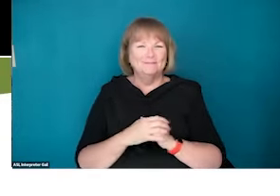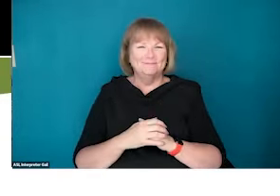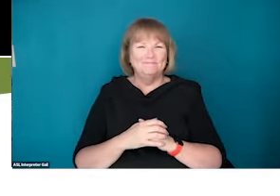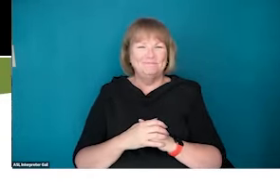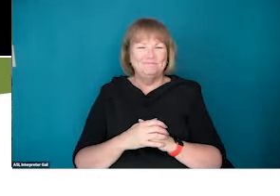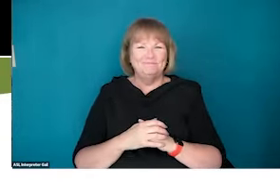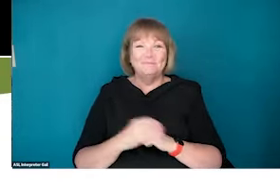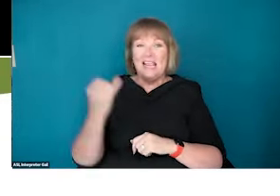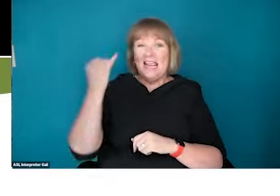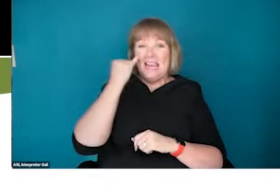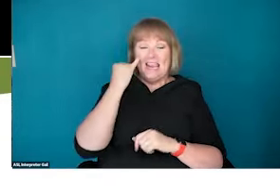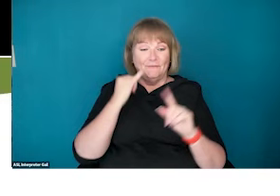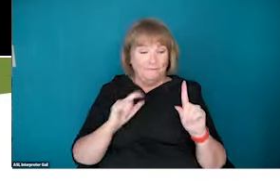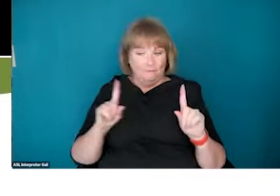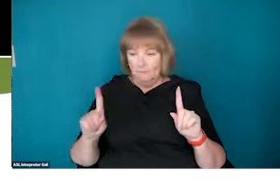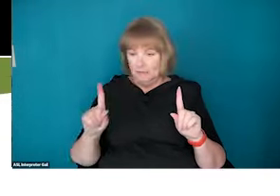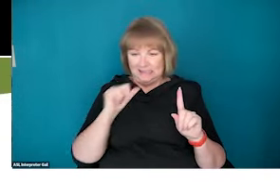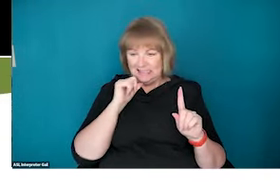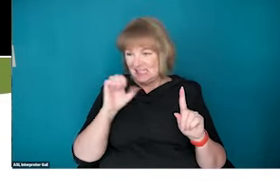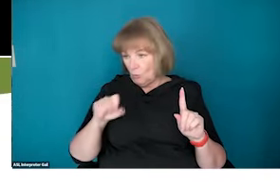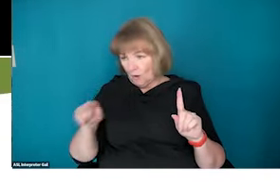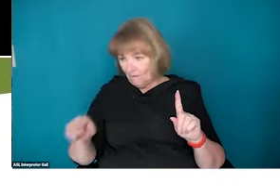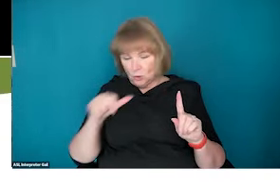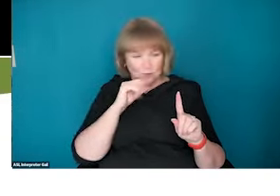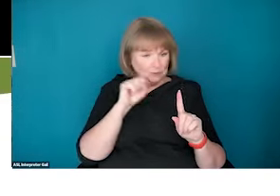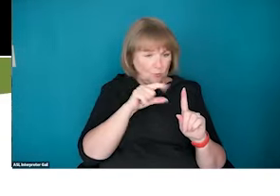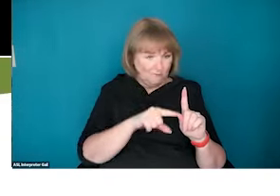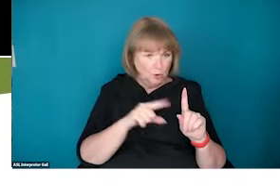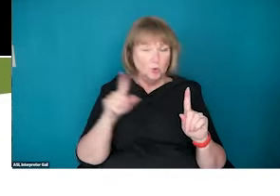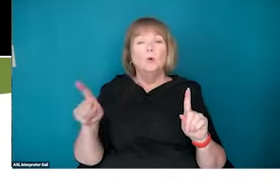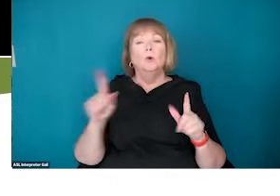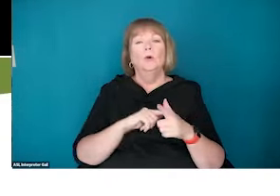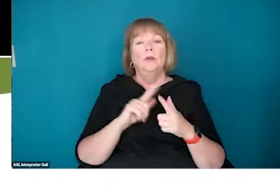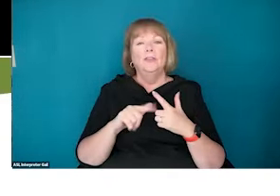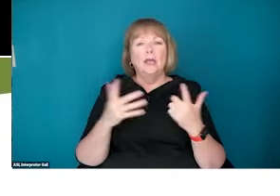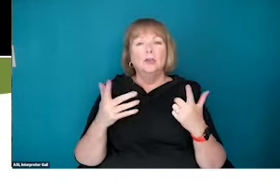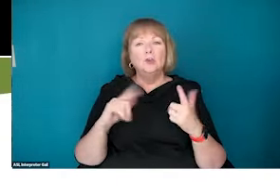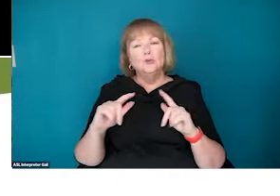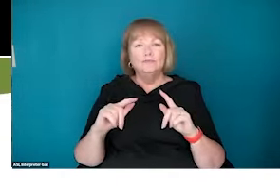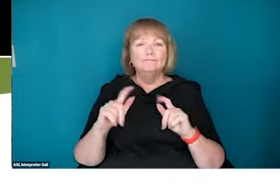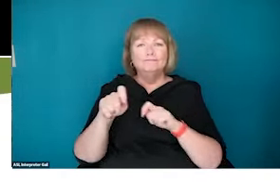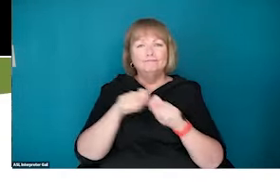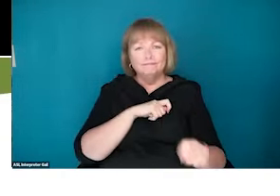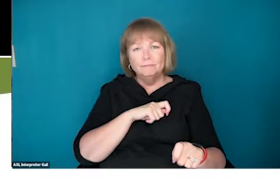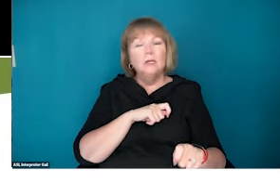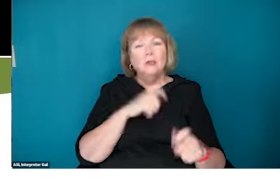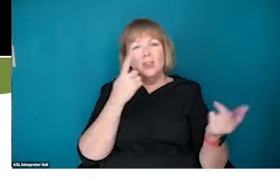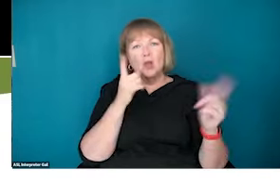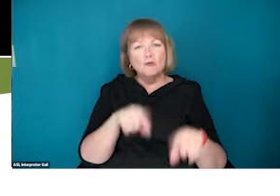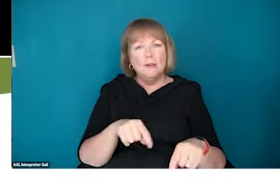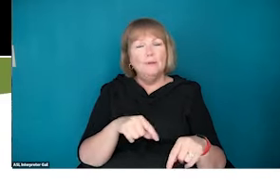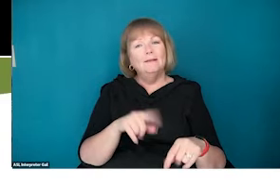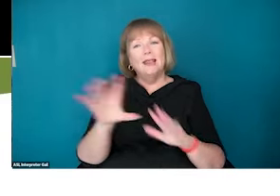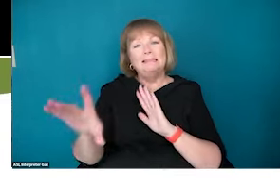puede usar otras herramientas con mi acuerdo de tomar decisiones con apoyo. Sí,